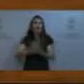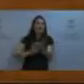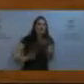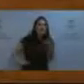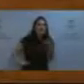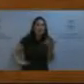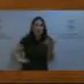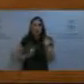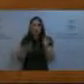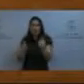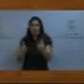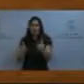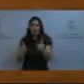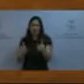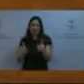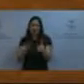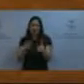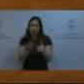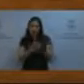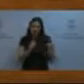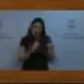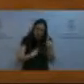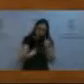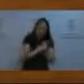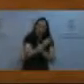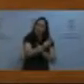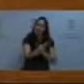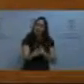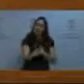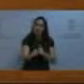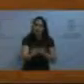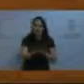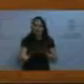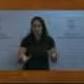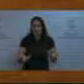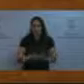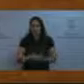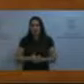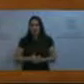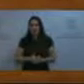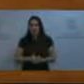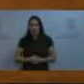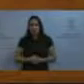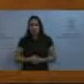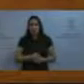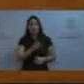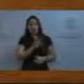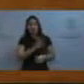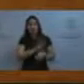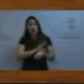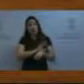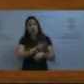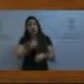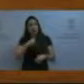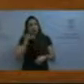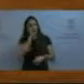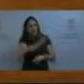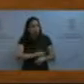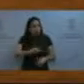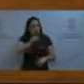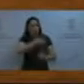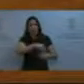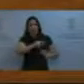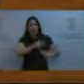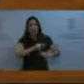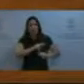informes. Por mucho que lo oigamos, señora consejera, no escuchamos respuestas a todas nuestras preguntas. No nos